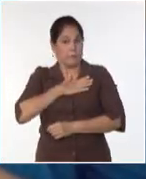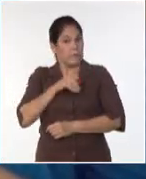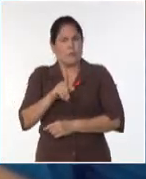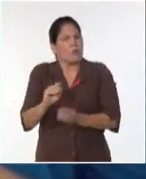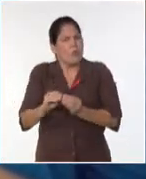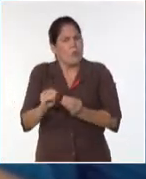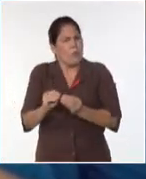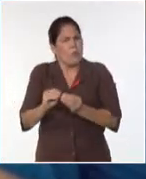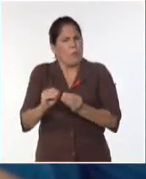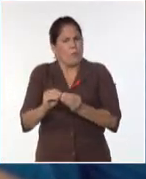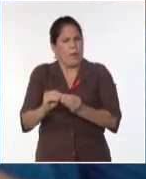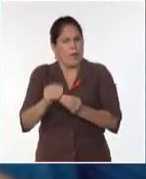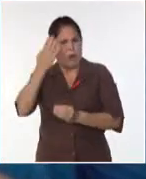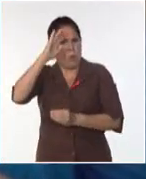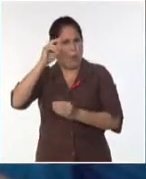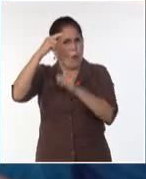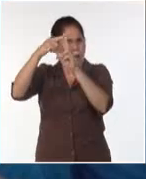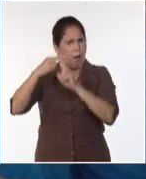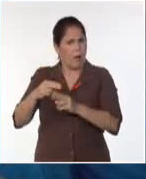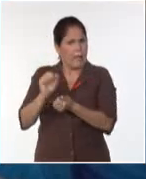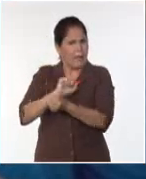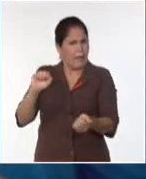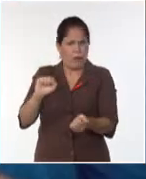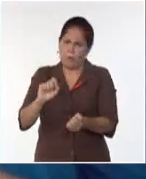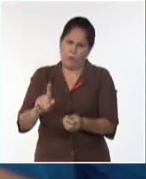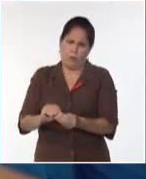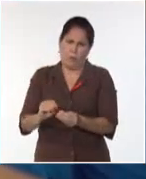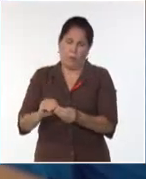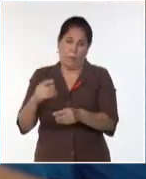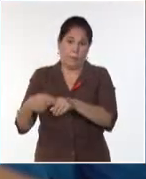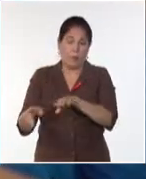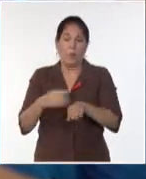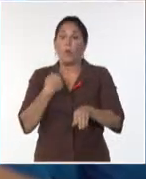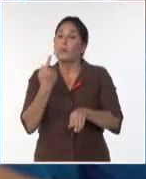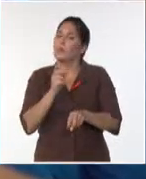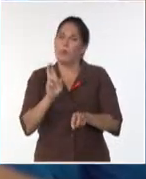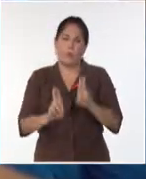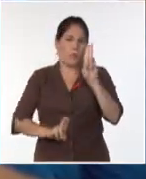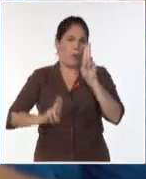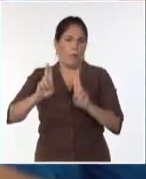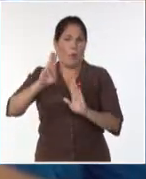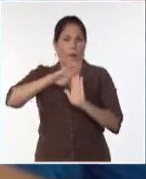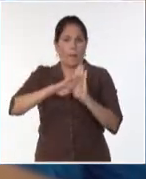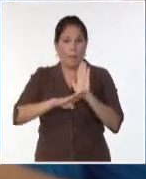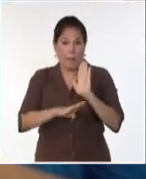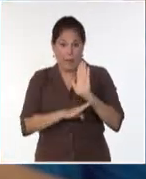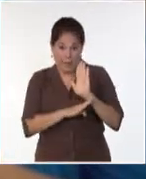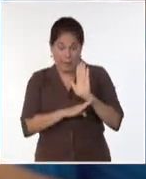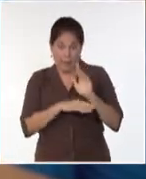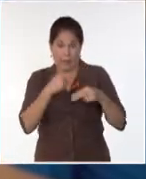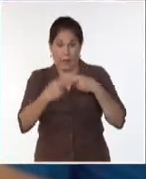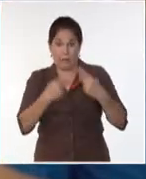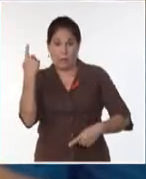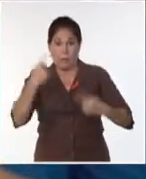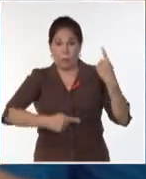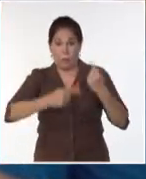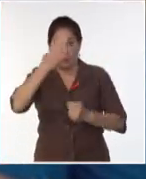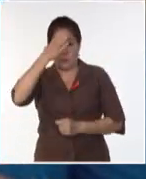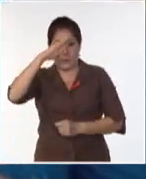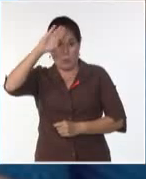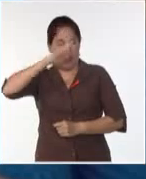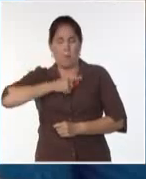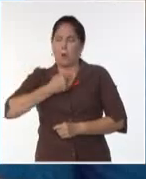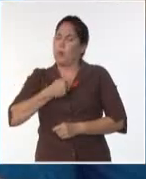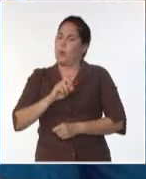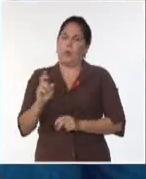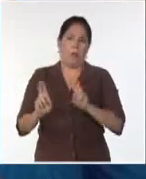como principio de política exterior, no estamos de acuerdo con las medidas unilaterales y extraterritoriales de los gobiernos. Creemos que se debe